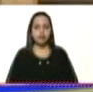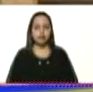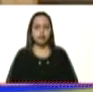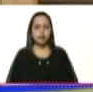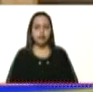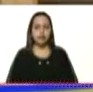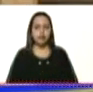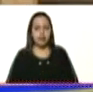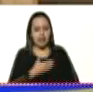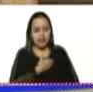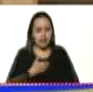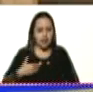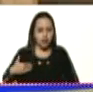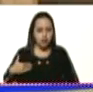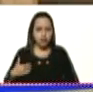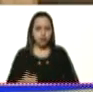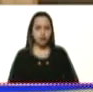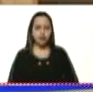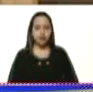Quiero